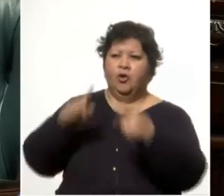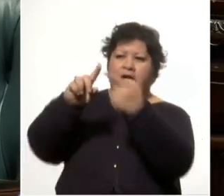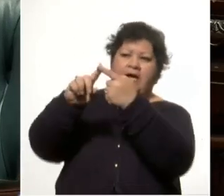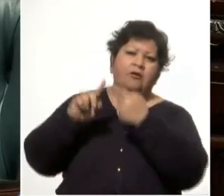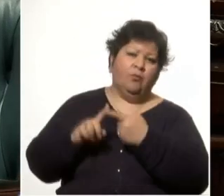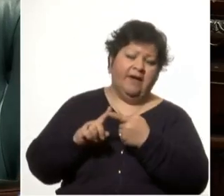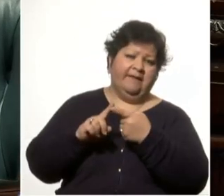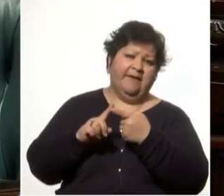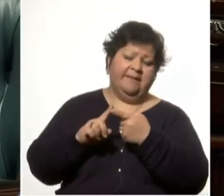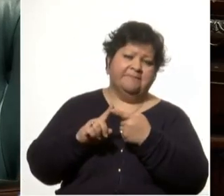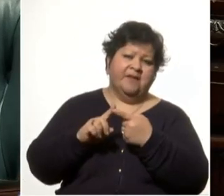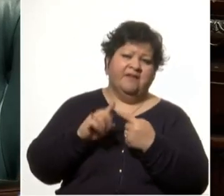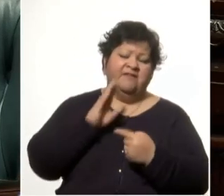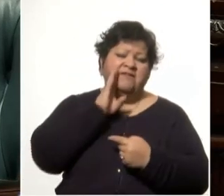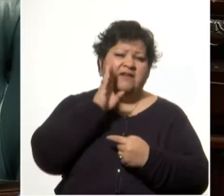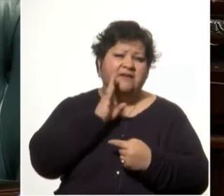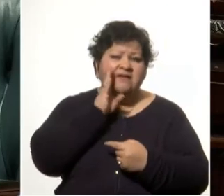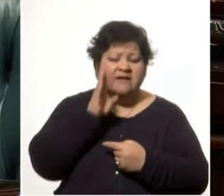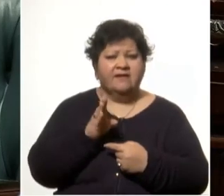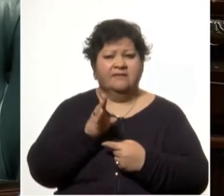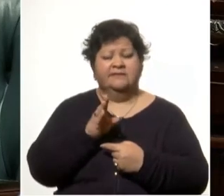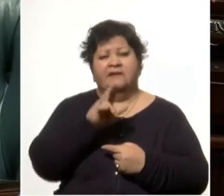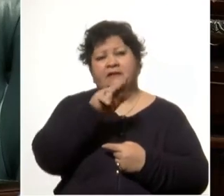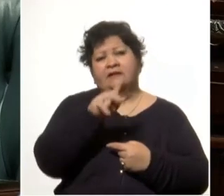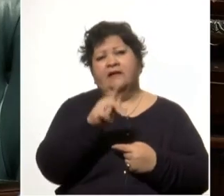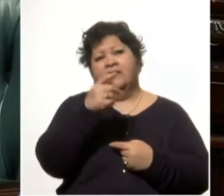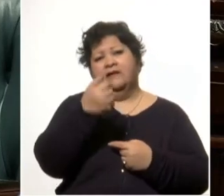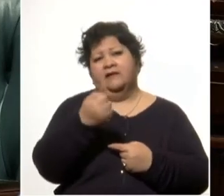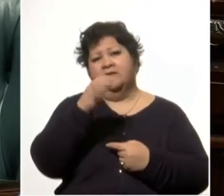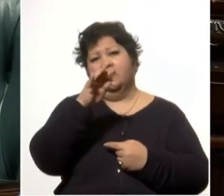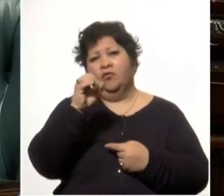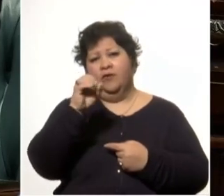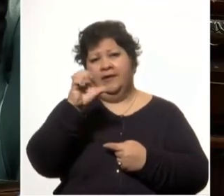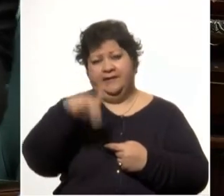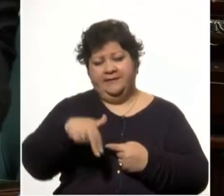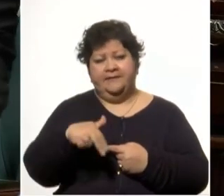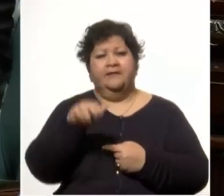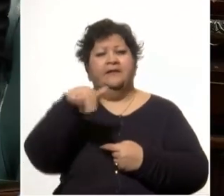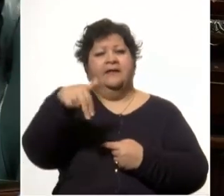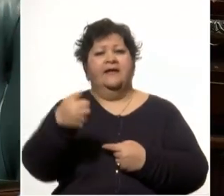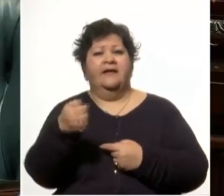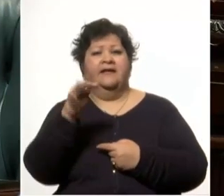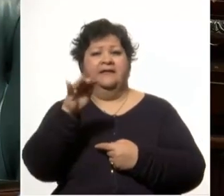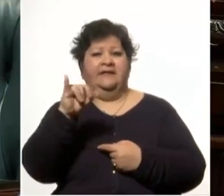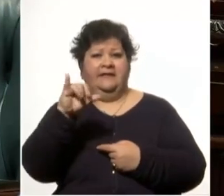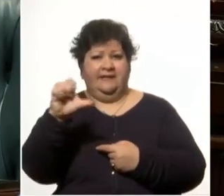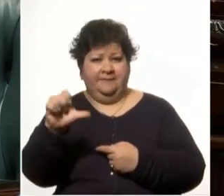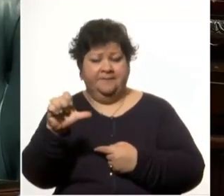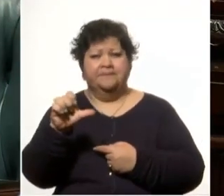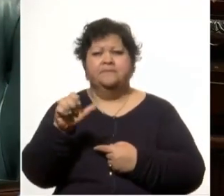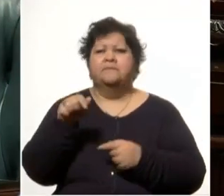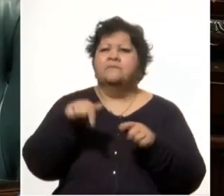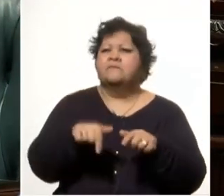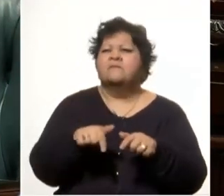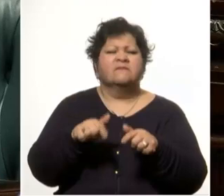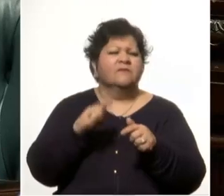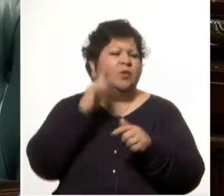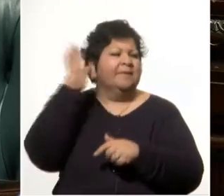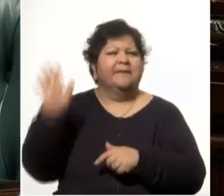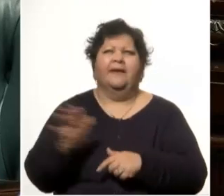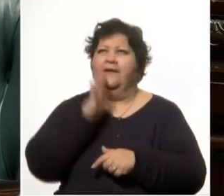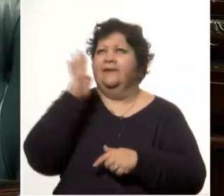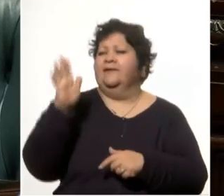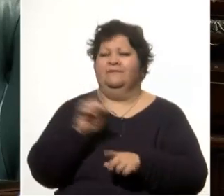la empresa belga Katoen Nazi. Sinceramente, debo reconocer que en ese momento no imaginábamos que